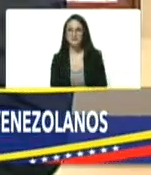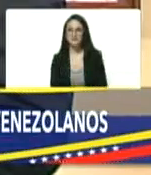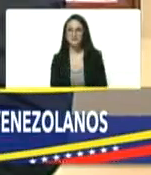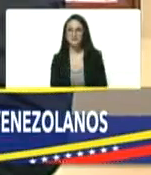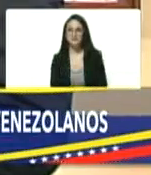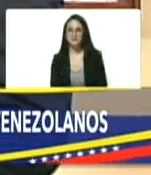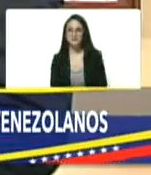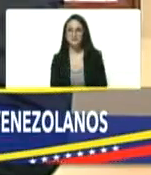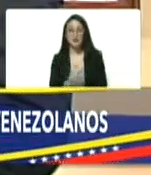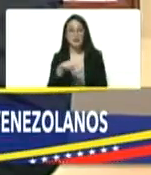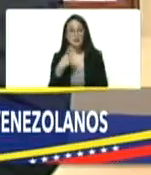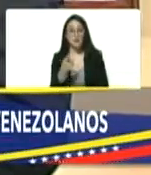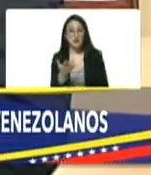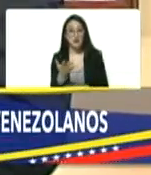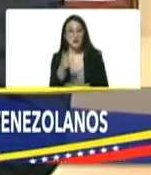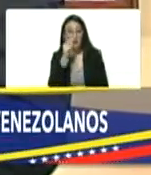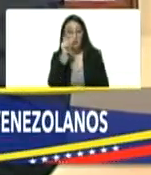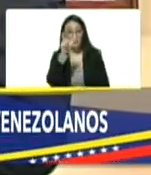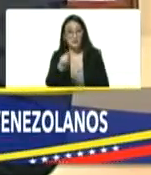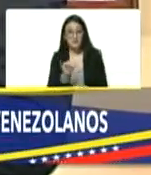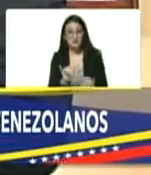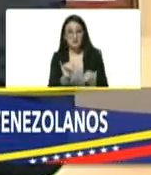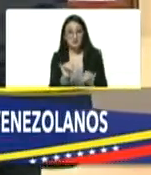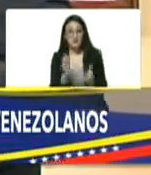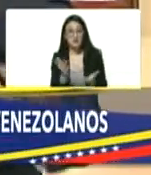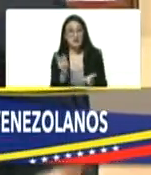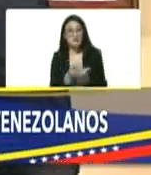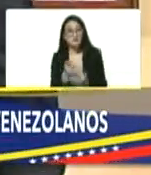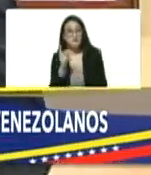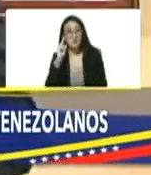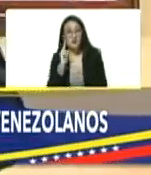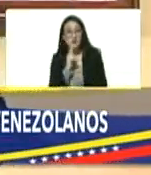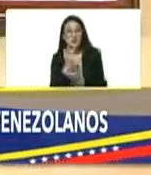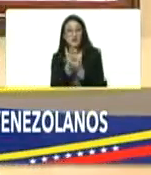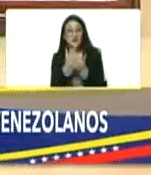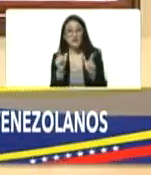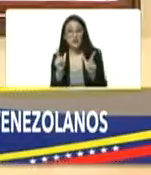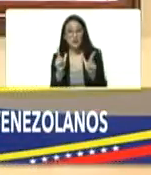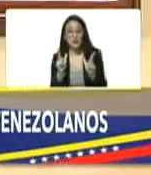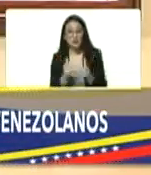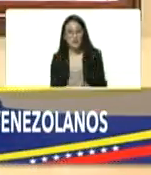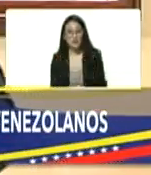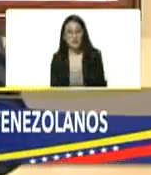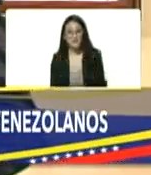Y luego tuvo la fortuna, ya Bolívar libertador, ya Bolívar gigante,